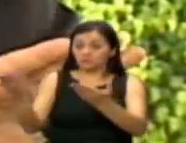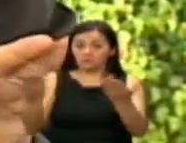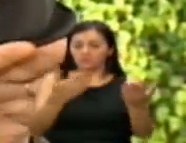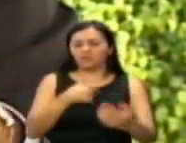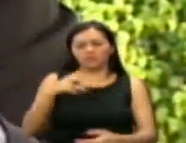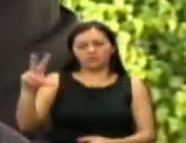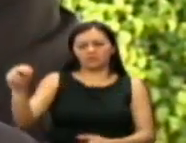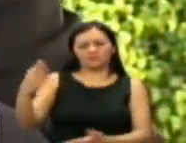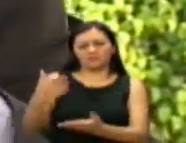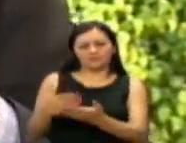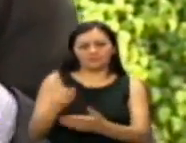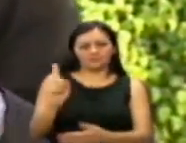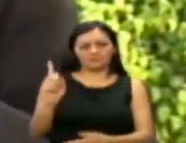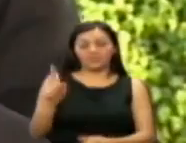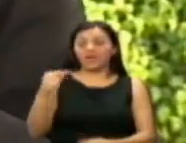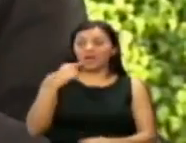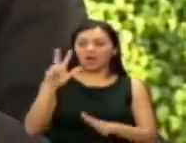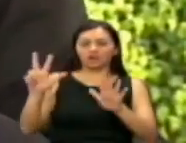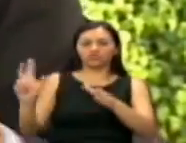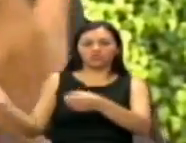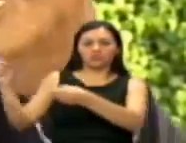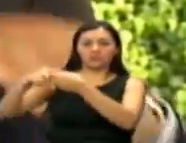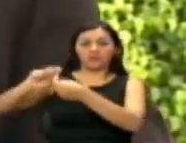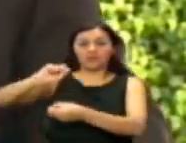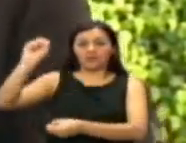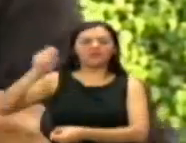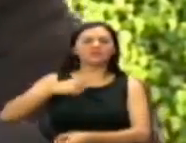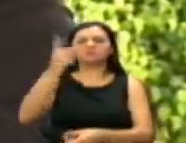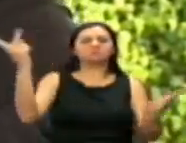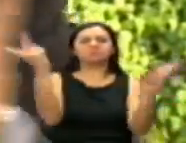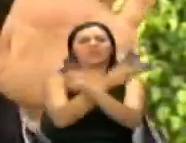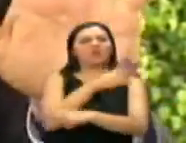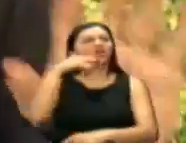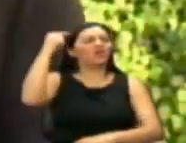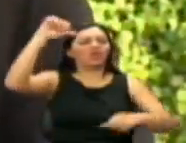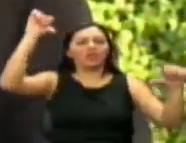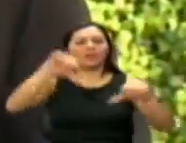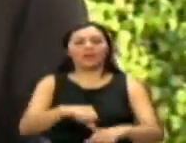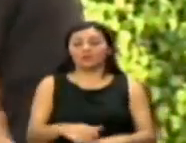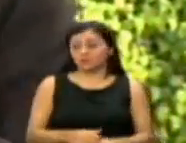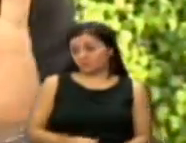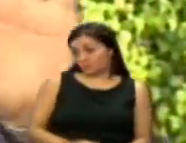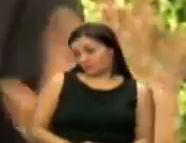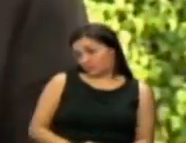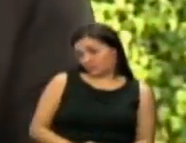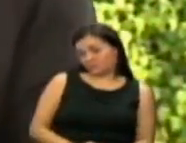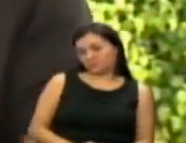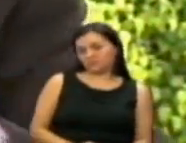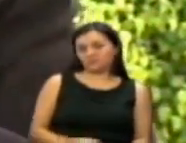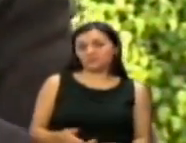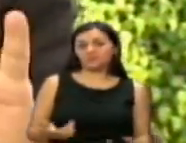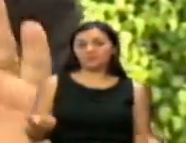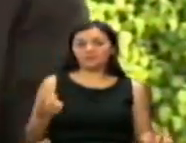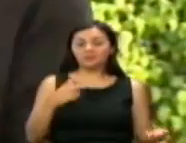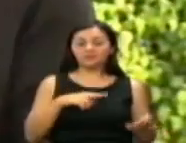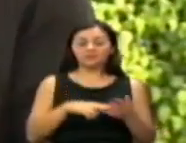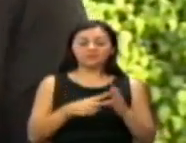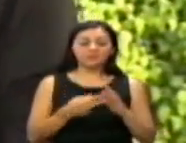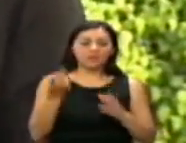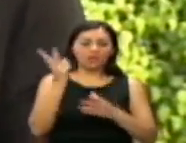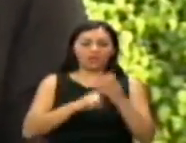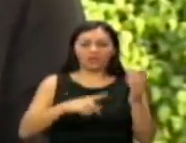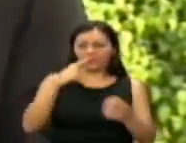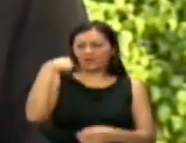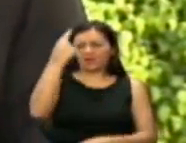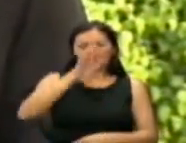peor del mundo. Esa gente tan inconsistente, con tanta doble moral, para mí, pues, no. Me dice muchísimo, ¿no? Me